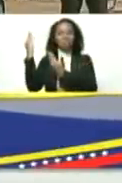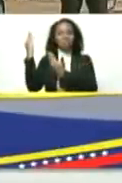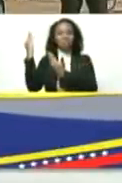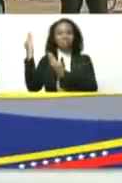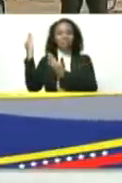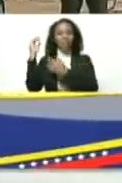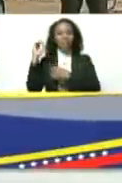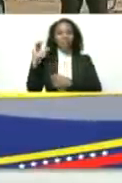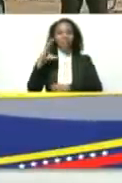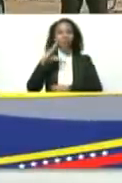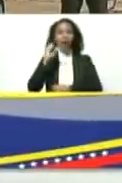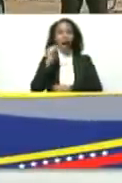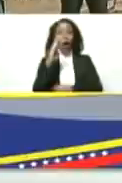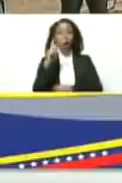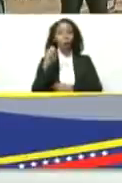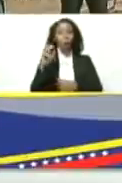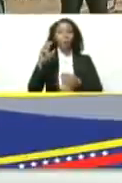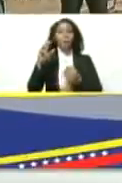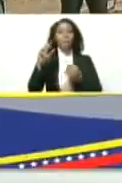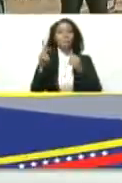Desde Los Caobos, adelante, por favor.